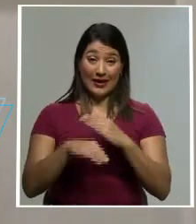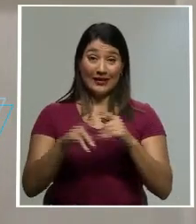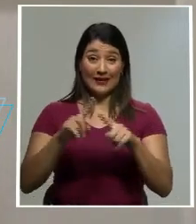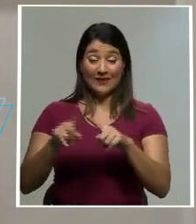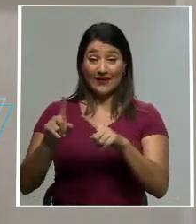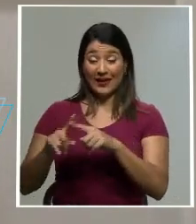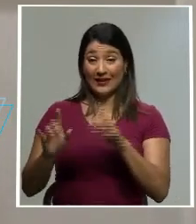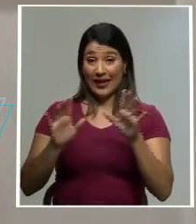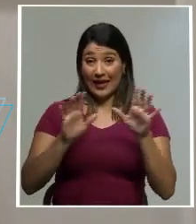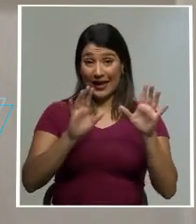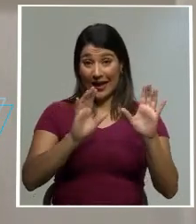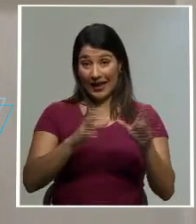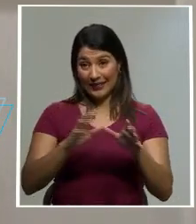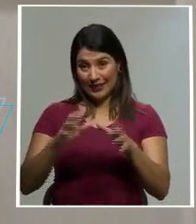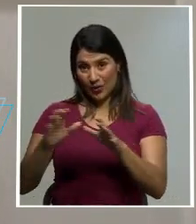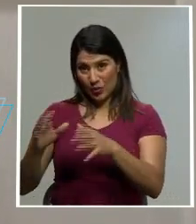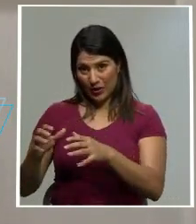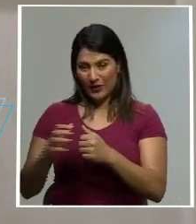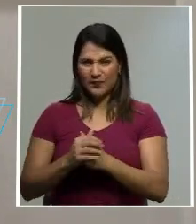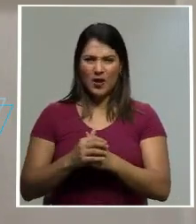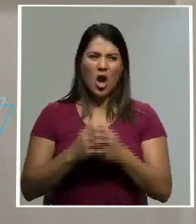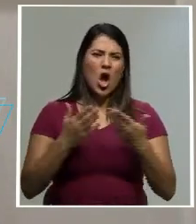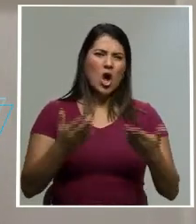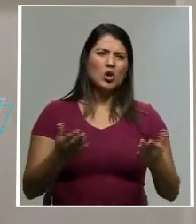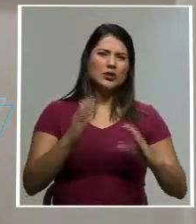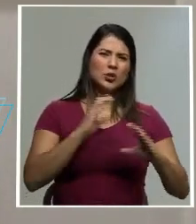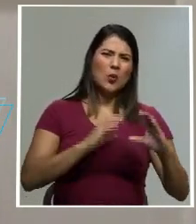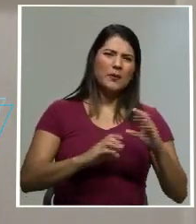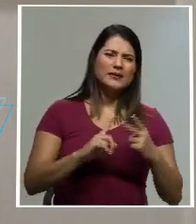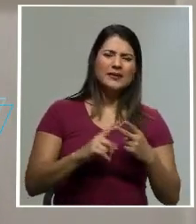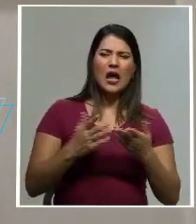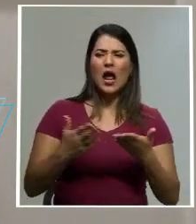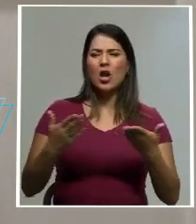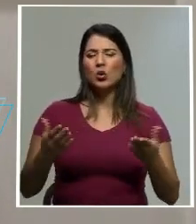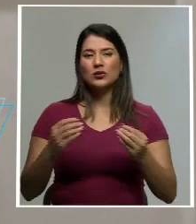diferentes, desde lo muy comercial hasta cosas más profundas, hasta